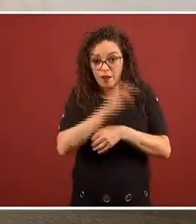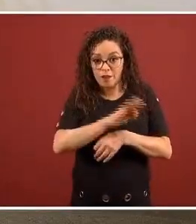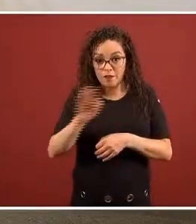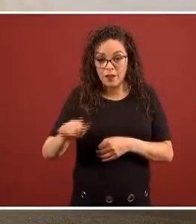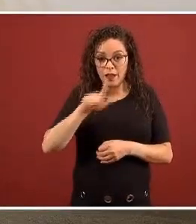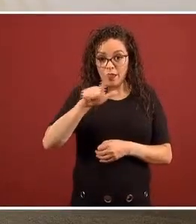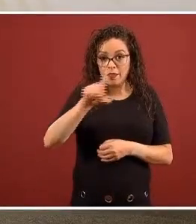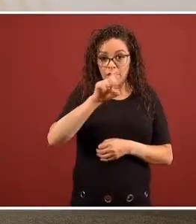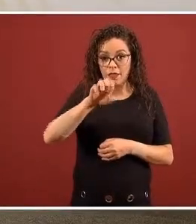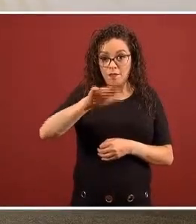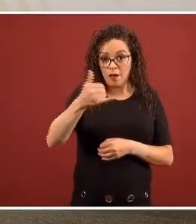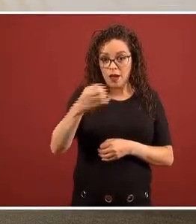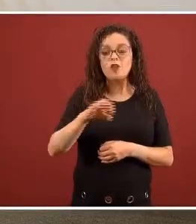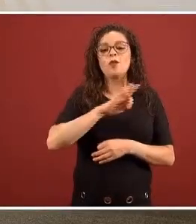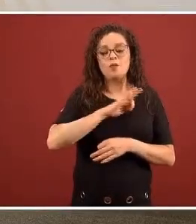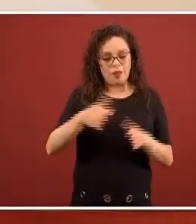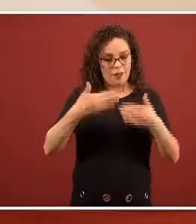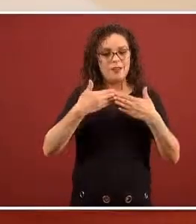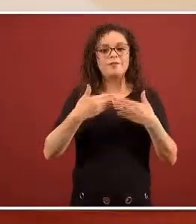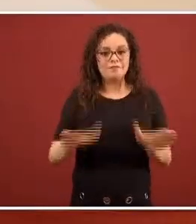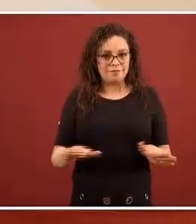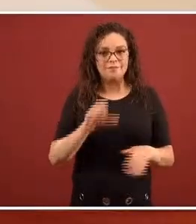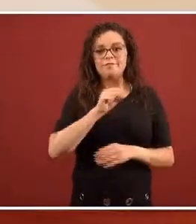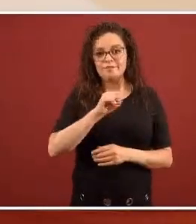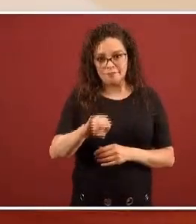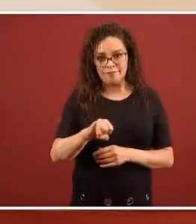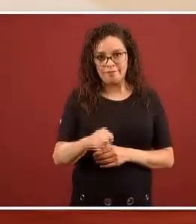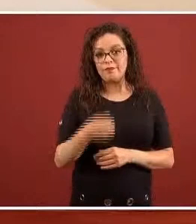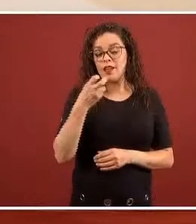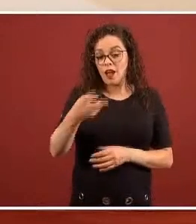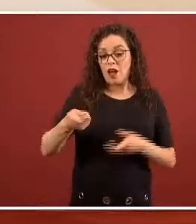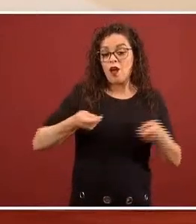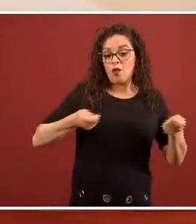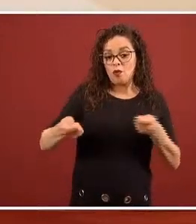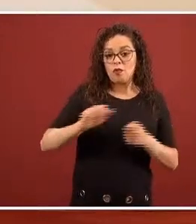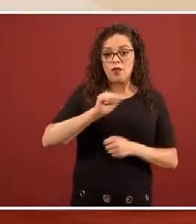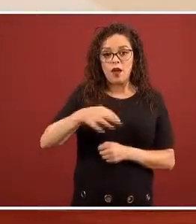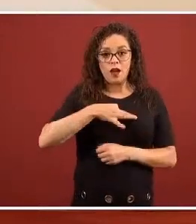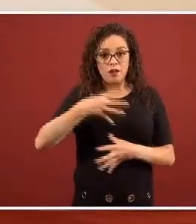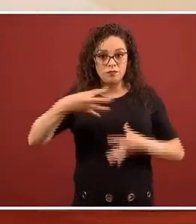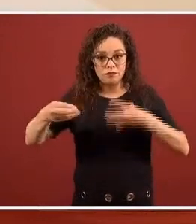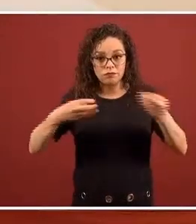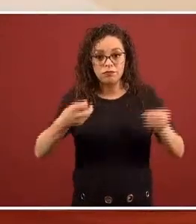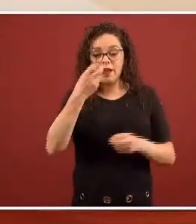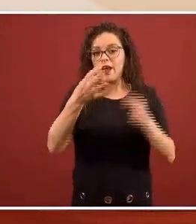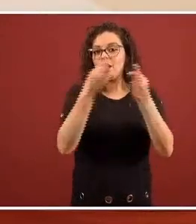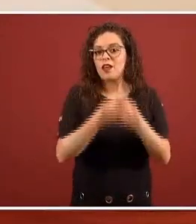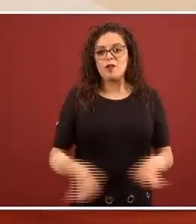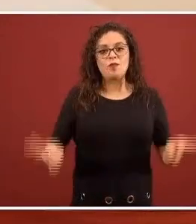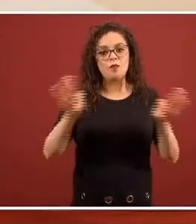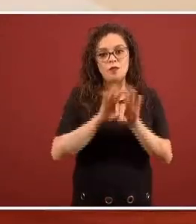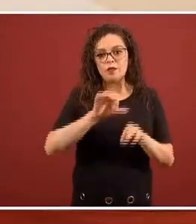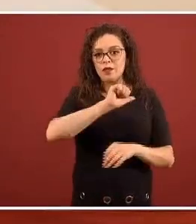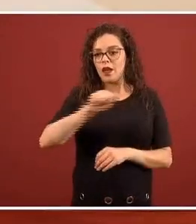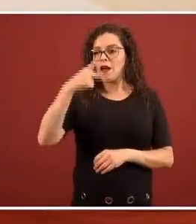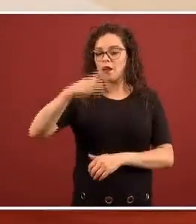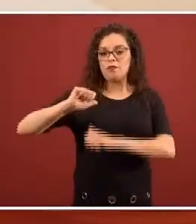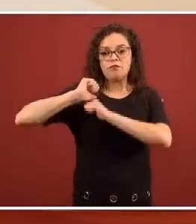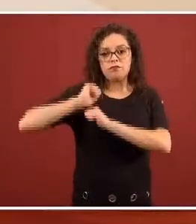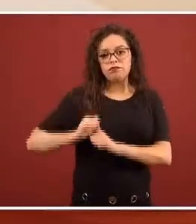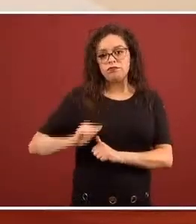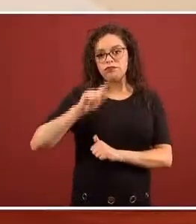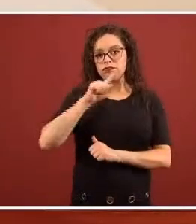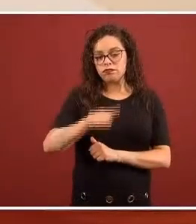depende mucho de la calidad del control. Esto es muy importante, la tarea que les queda a las autoridades sanitarias estatales